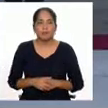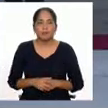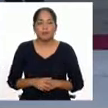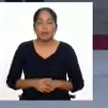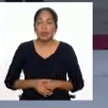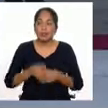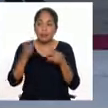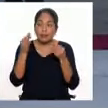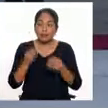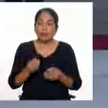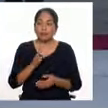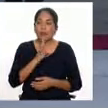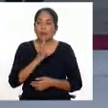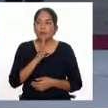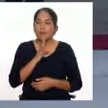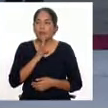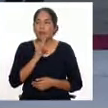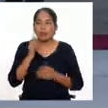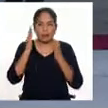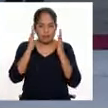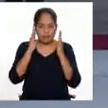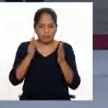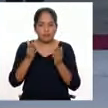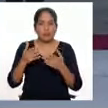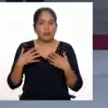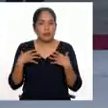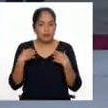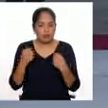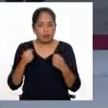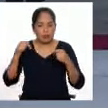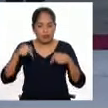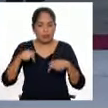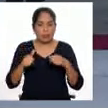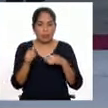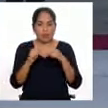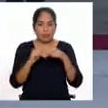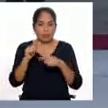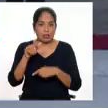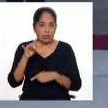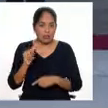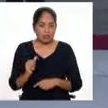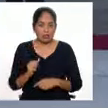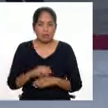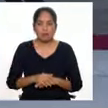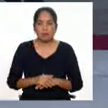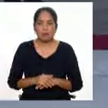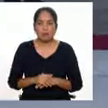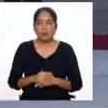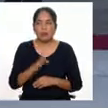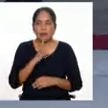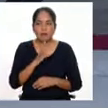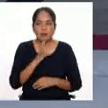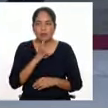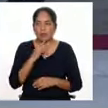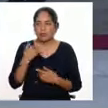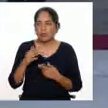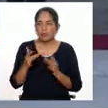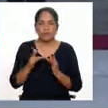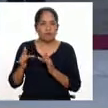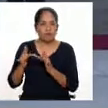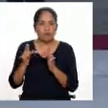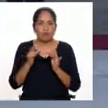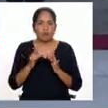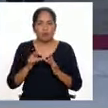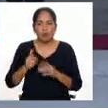Efectivamente, cuando hablamos de los niveles de la atención de la salud acá en Atalaya, acabamos ya nosotros de hablar con el gerente territorial y más